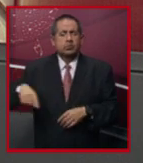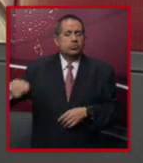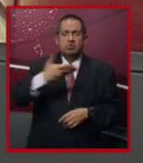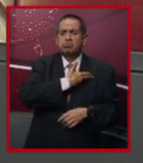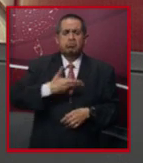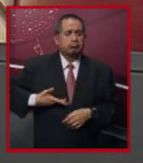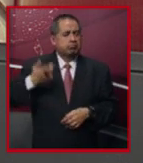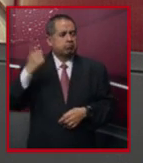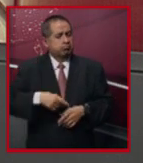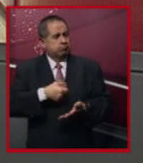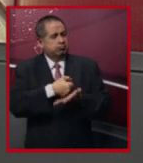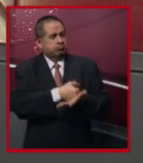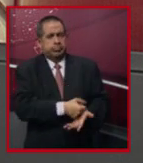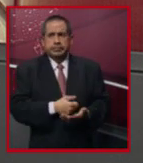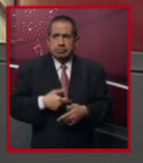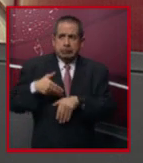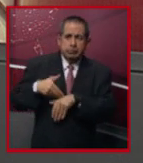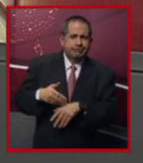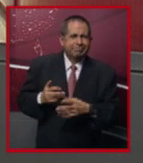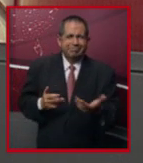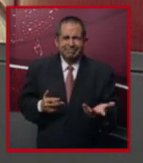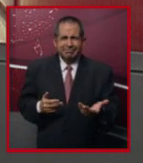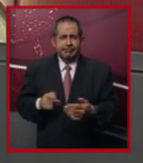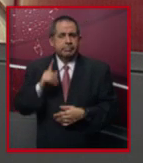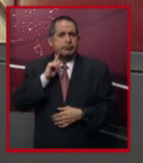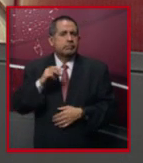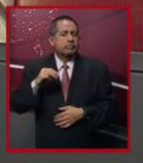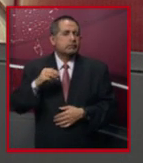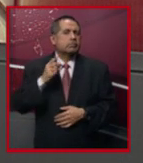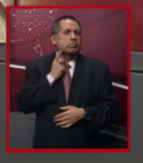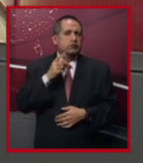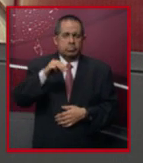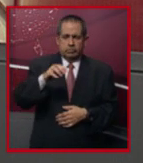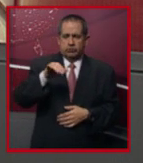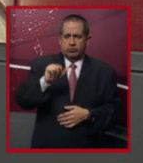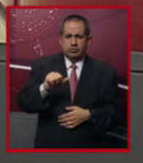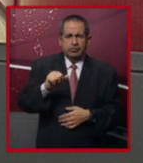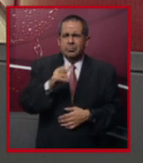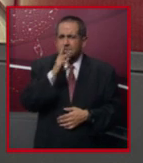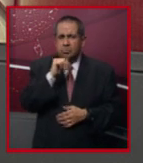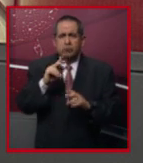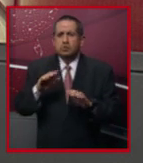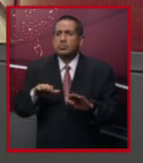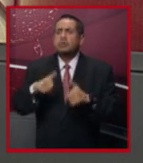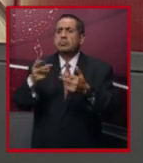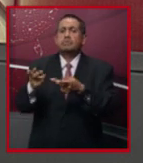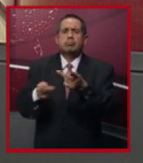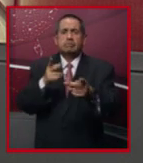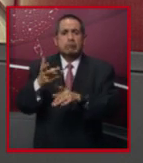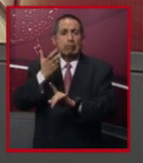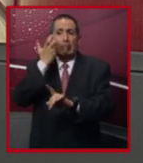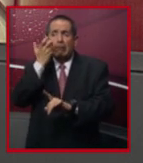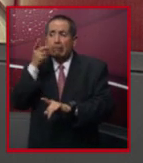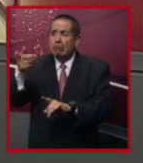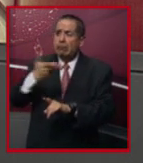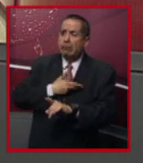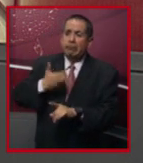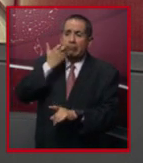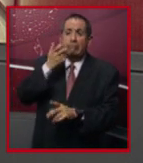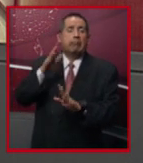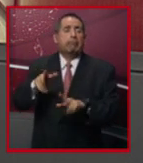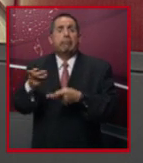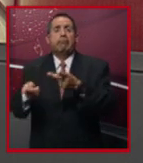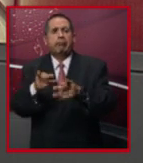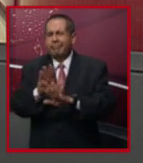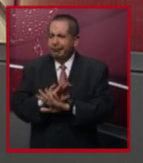Ejecutivo Federal. La diputada Mónica Bautista dijo ahí en tribuna que la consulta popular no puede realizarse a capricho del gobernante en turno, el cual